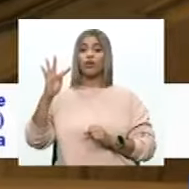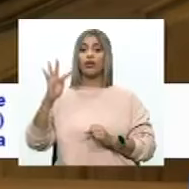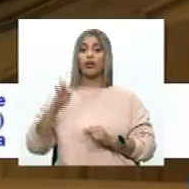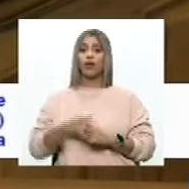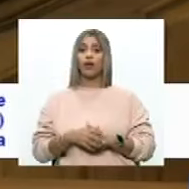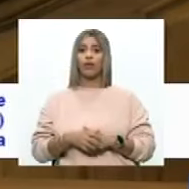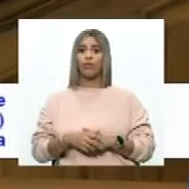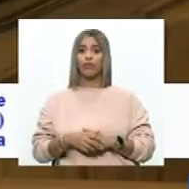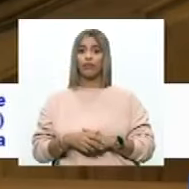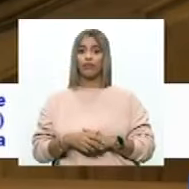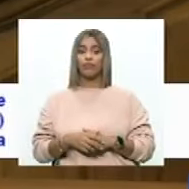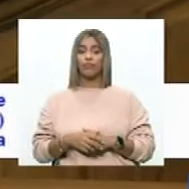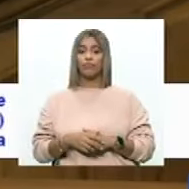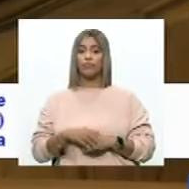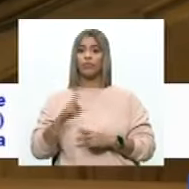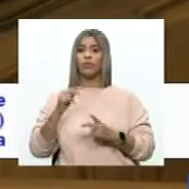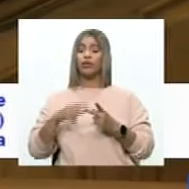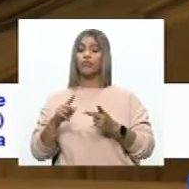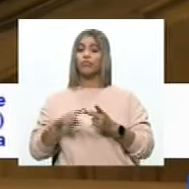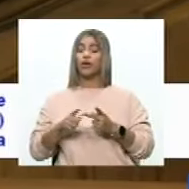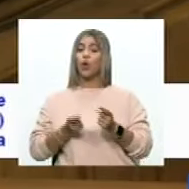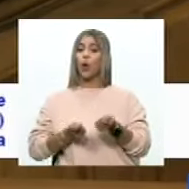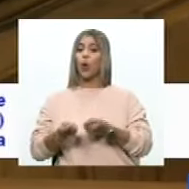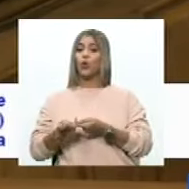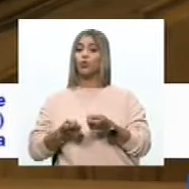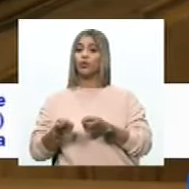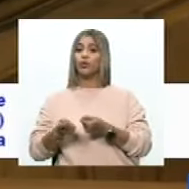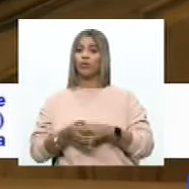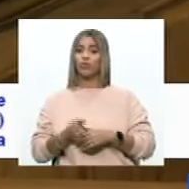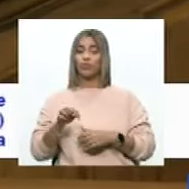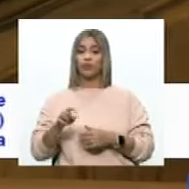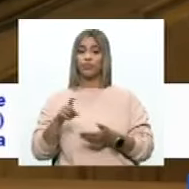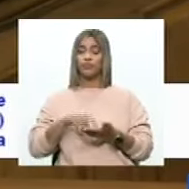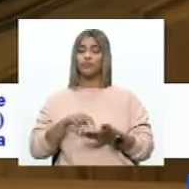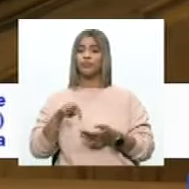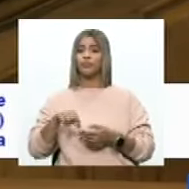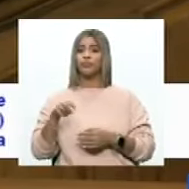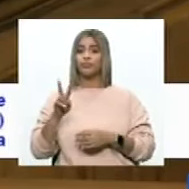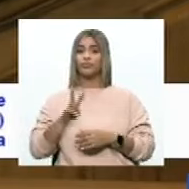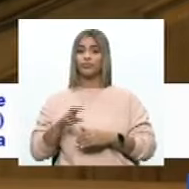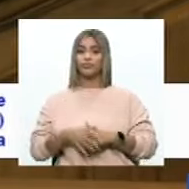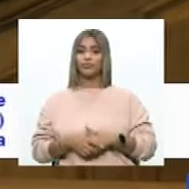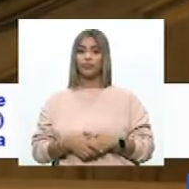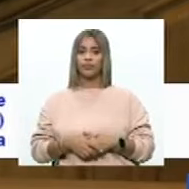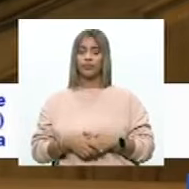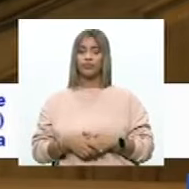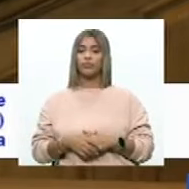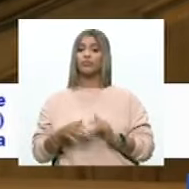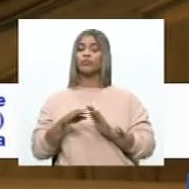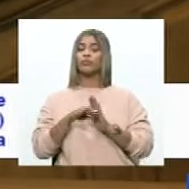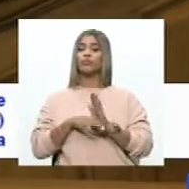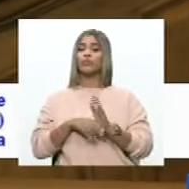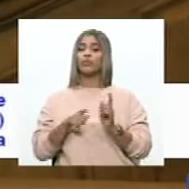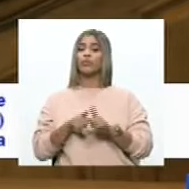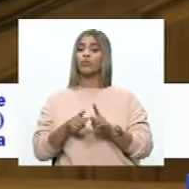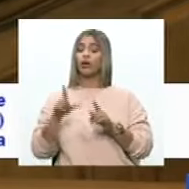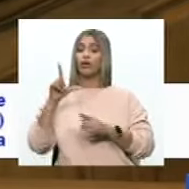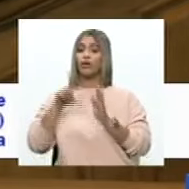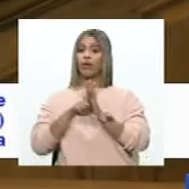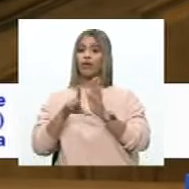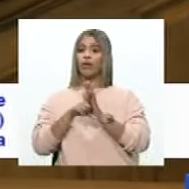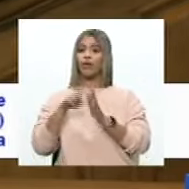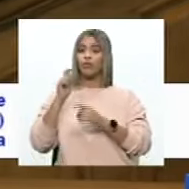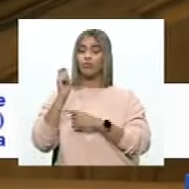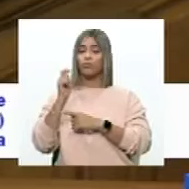fiscal general y el contralor o contralora general de la República. De conformidad a lo consagrado en el